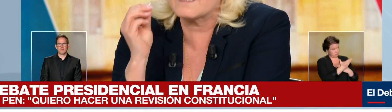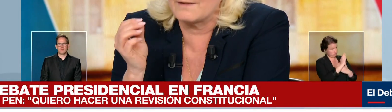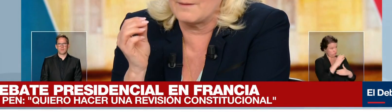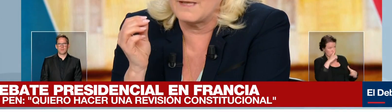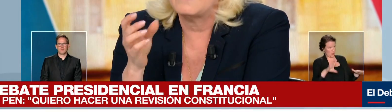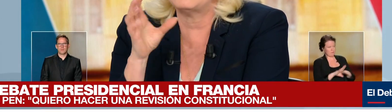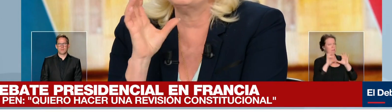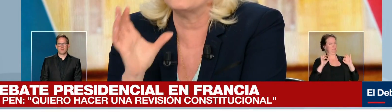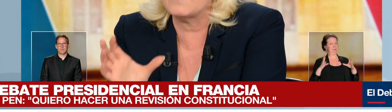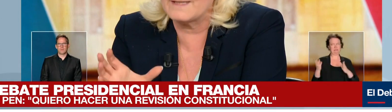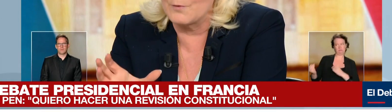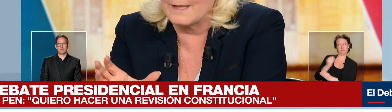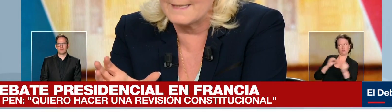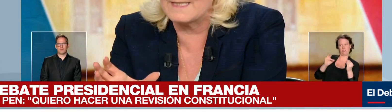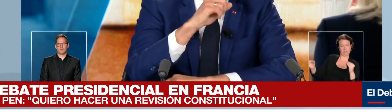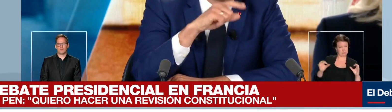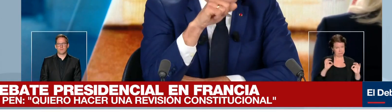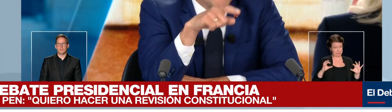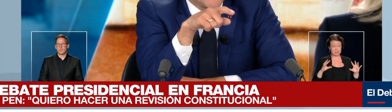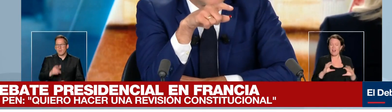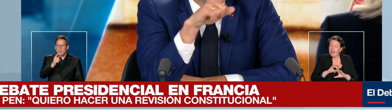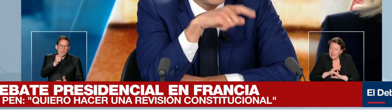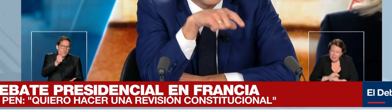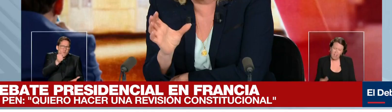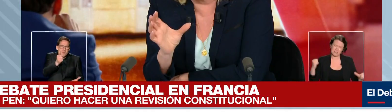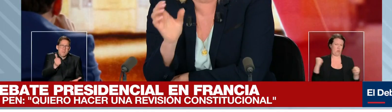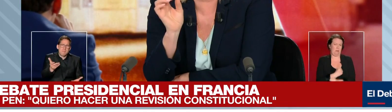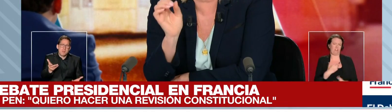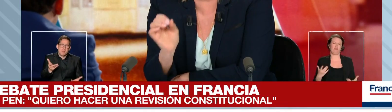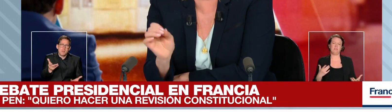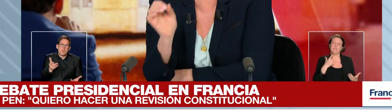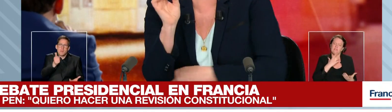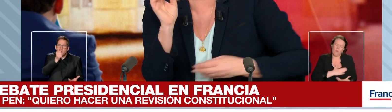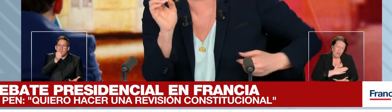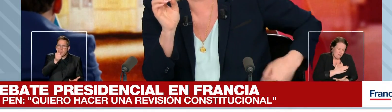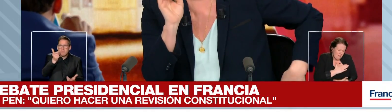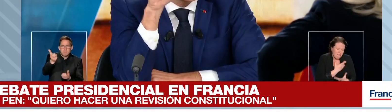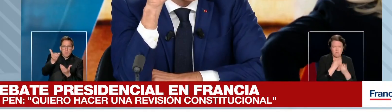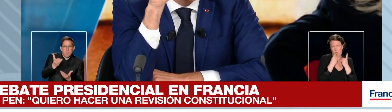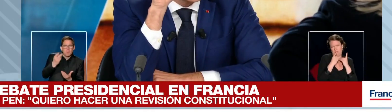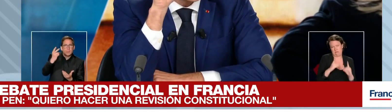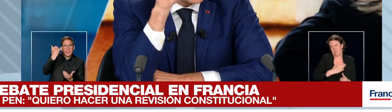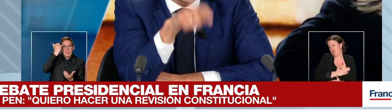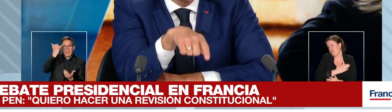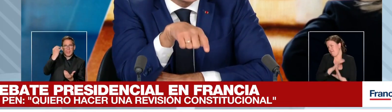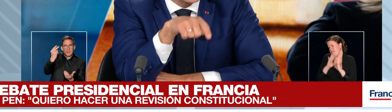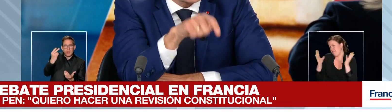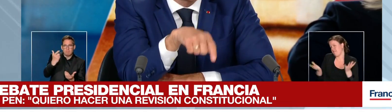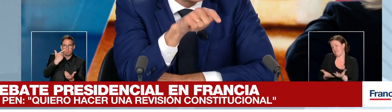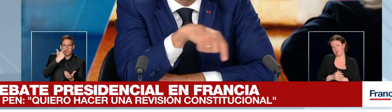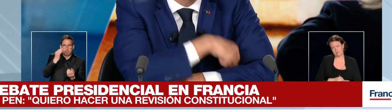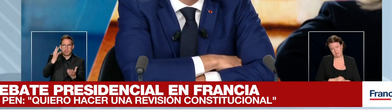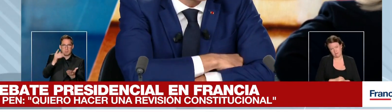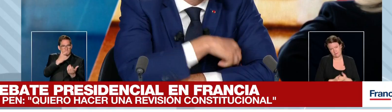representativos del pueblo francés. Entonces, seamos razonables. Amemos la democracia. Amemos de proponer la voluntad una fórmula